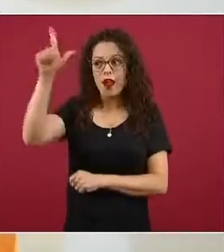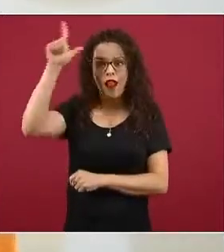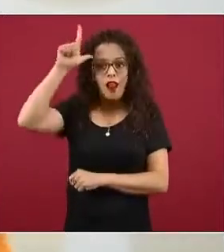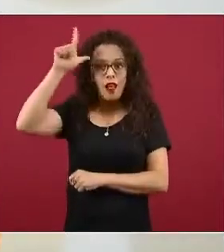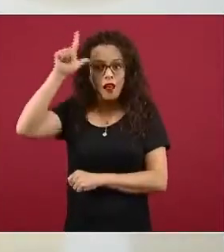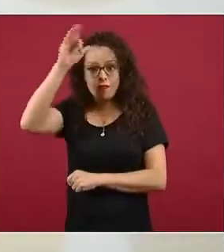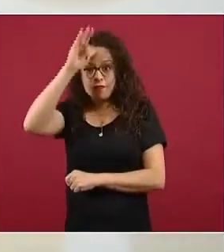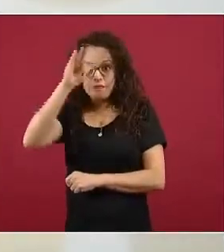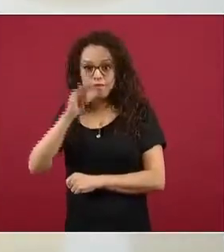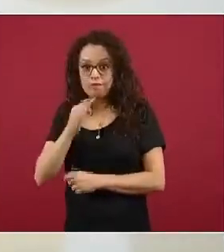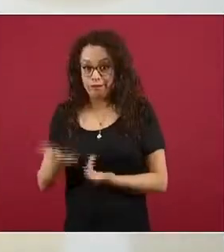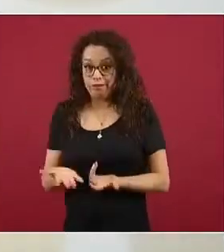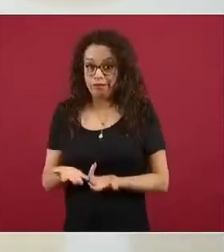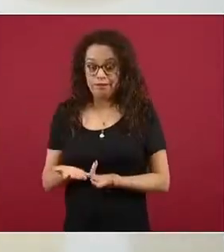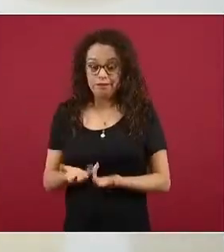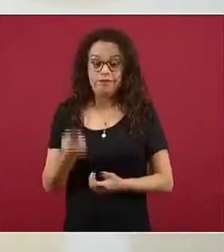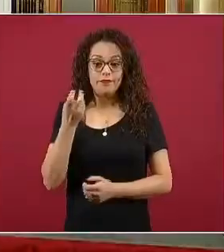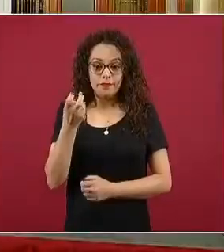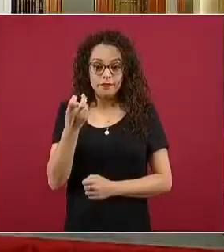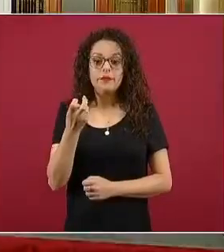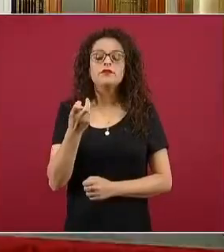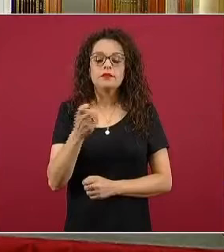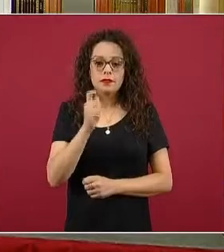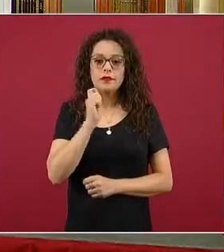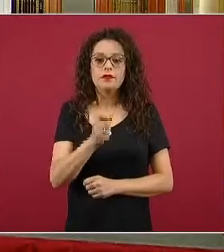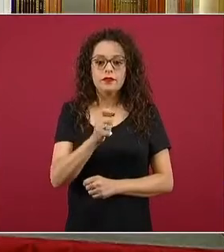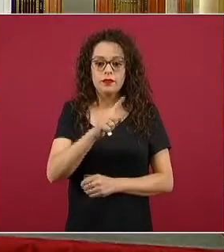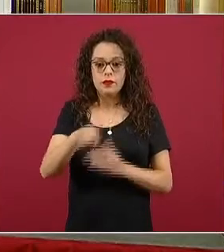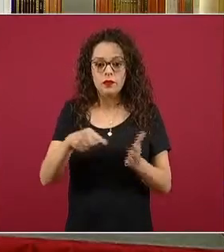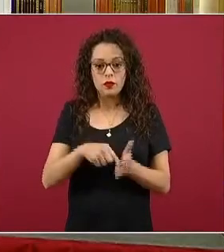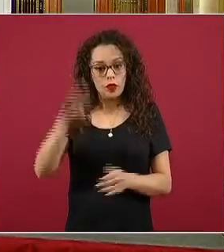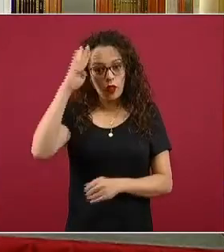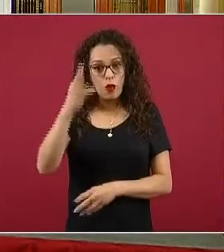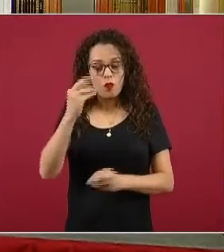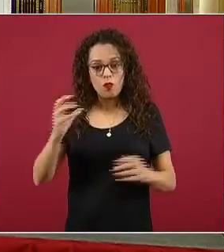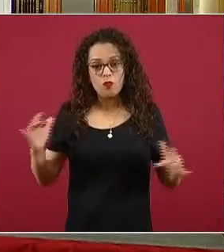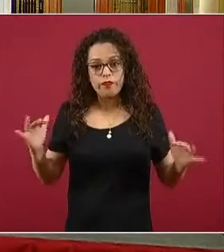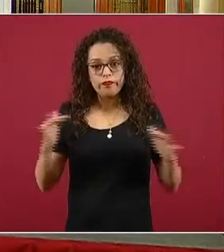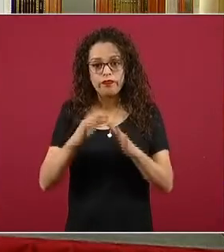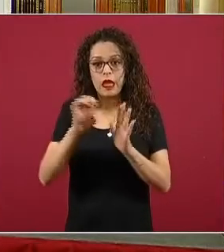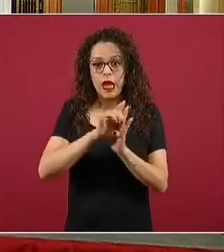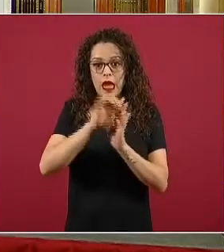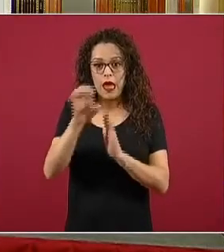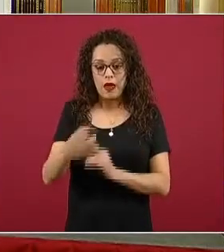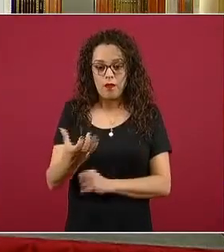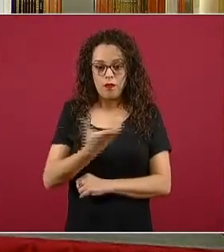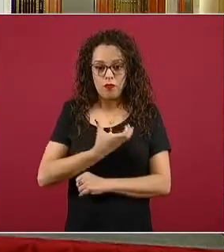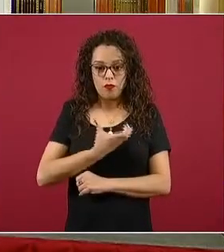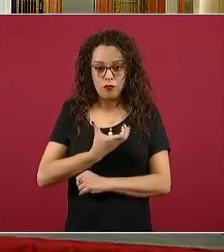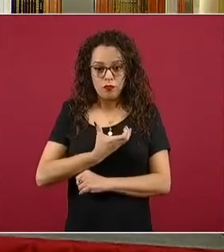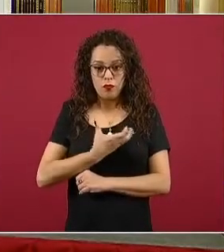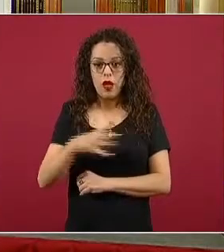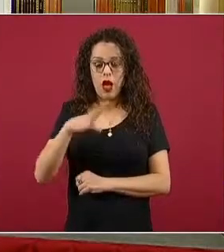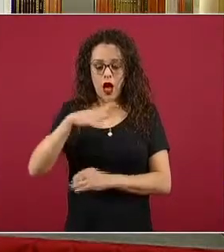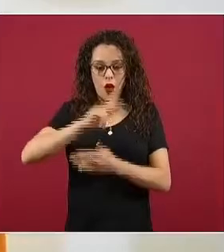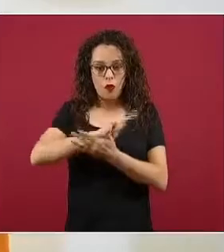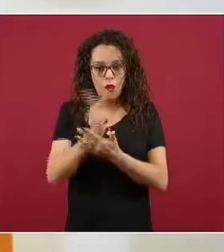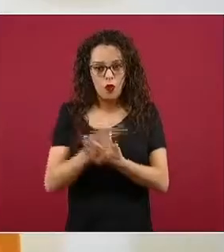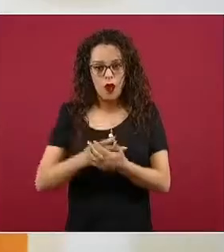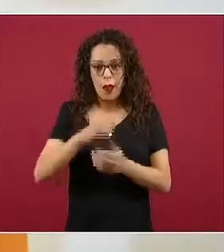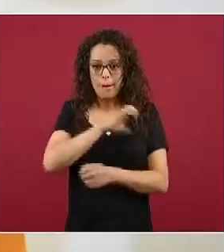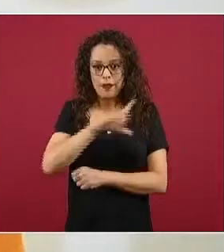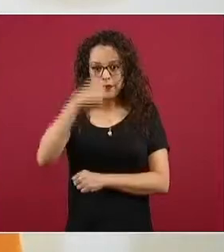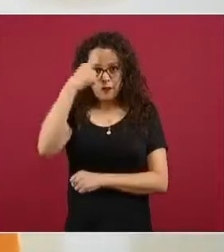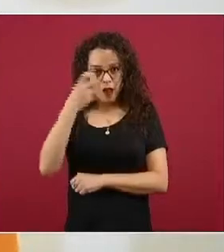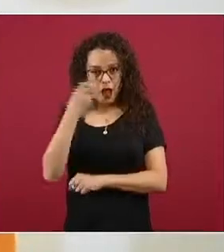trabaja específicamente en puntos de mucha concentración. Por ejemplo, Centro Histórico, hay un programa especial para Centro